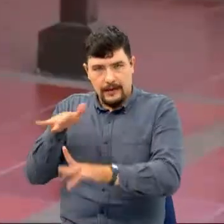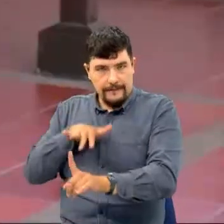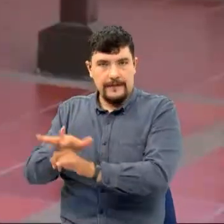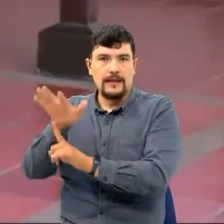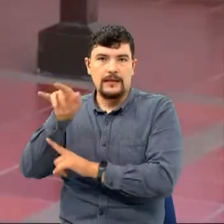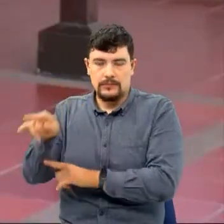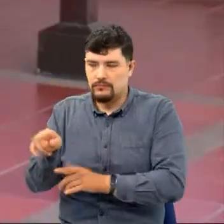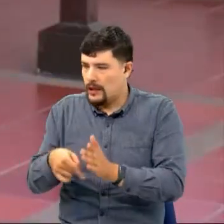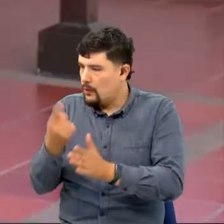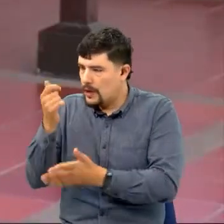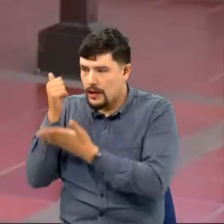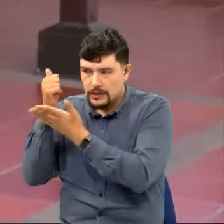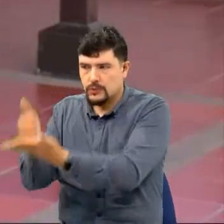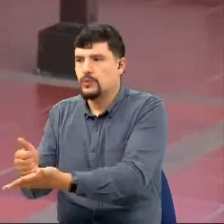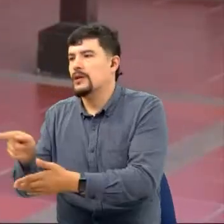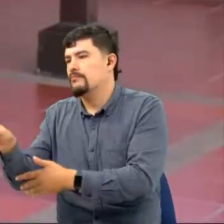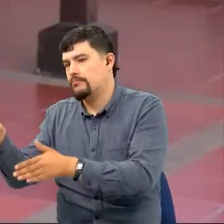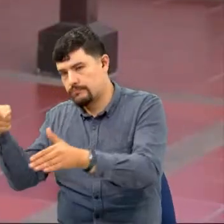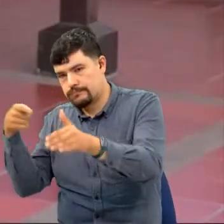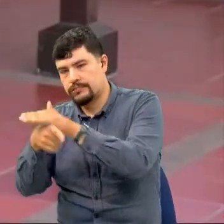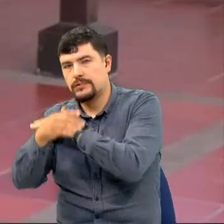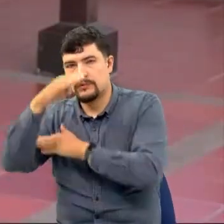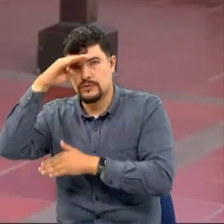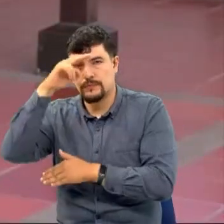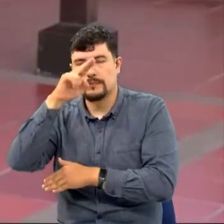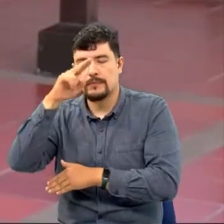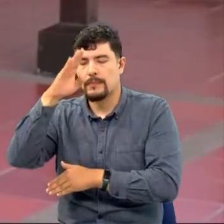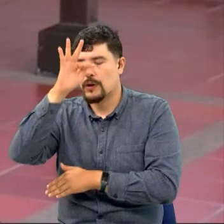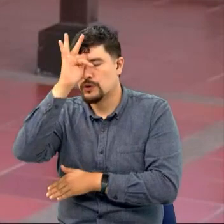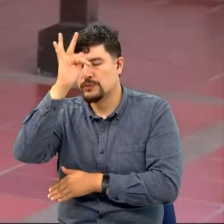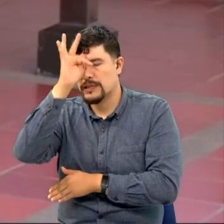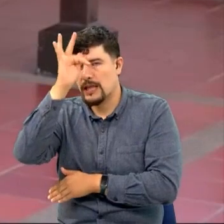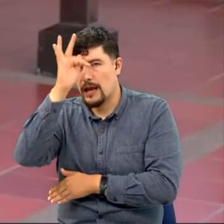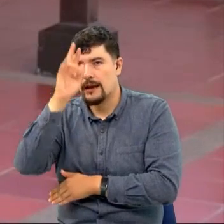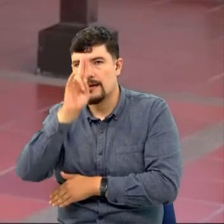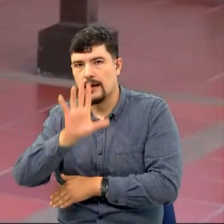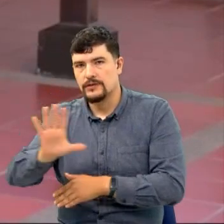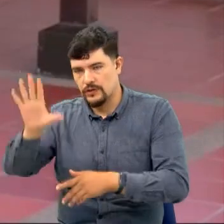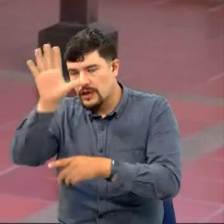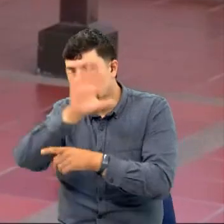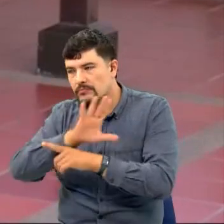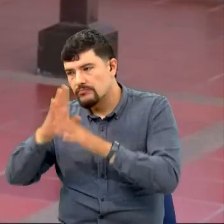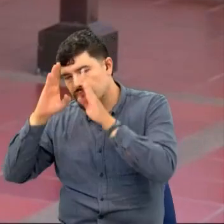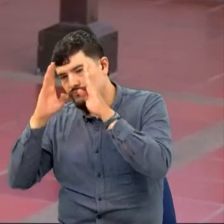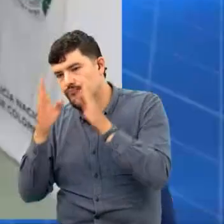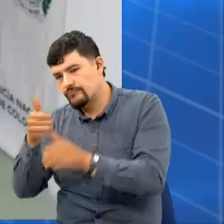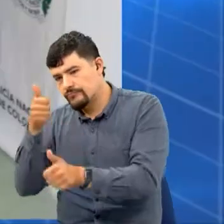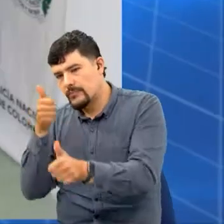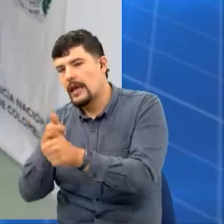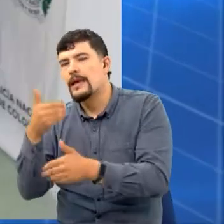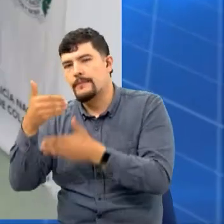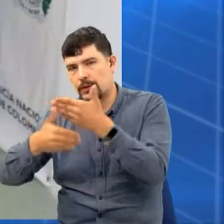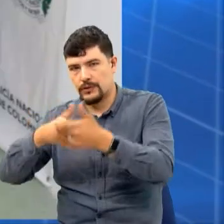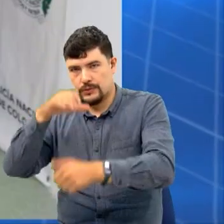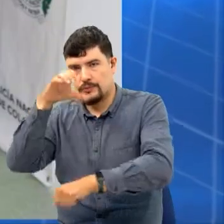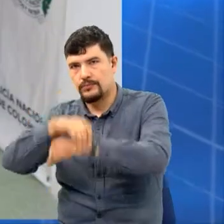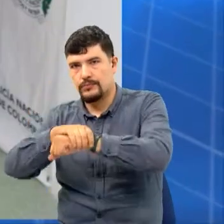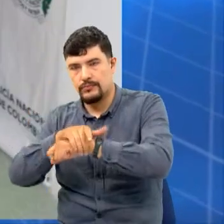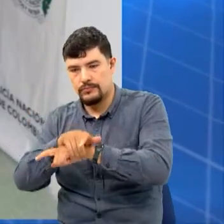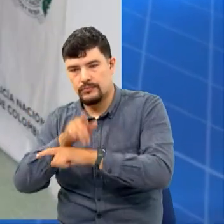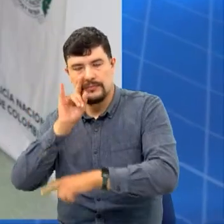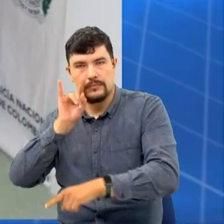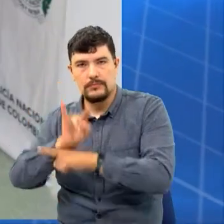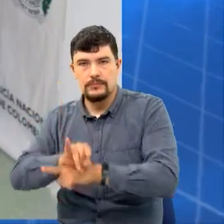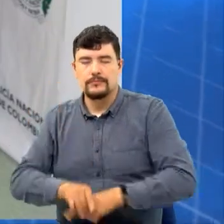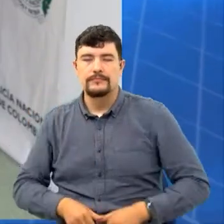fue auxiliada de inmediato por nuestros uniformados, quienes lo trasladaron a un centro asistencial, dando continua observación o